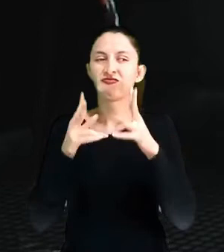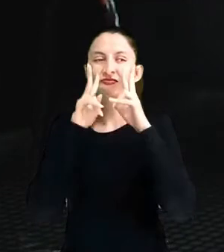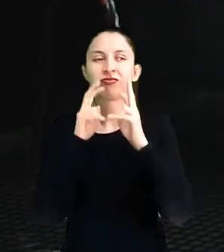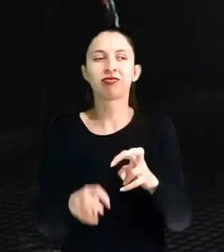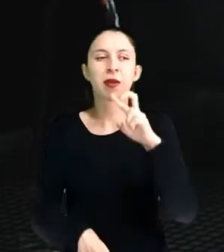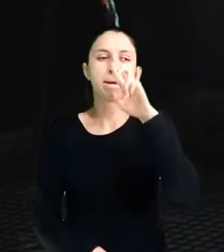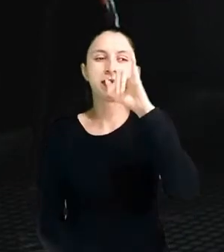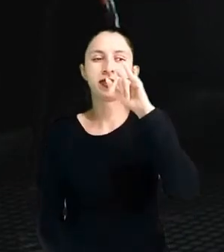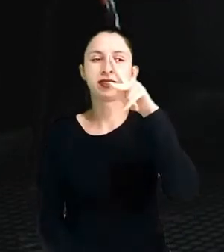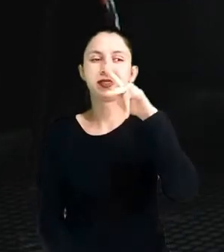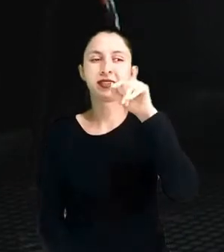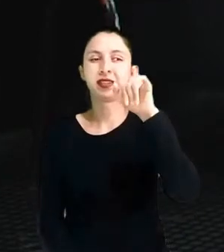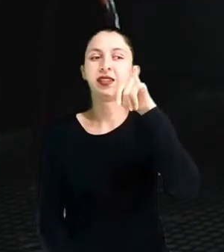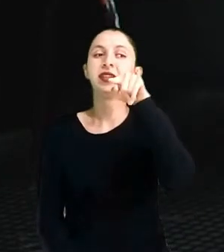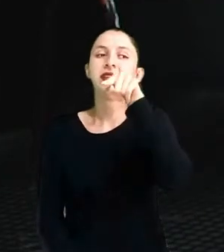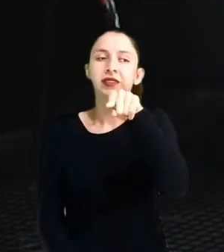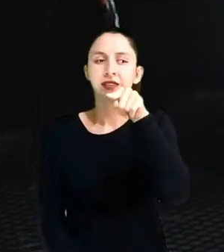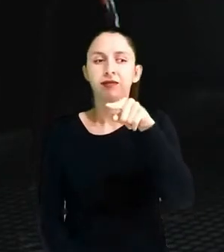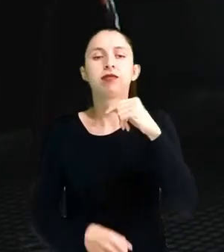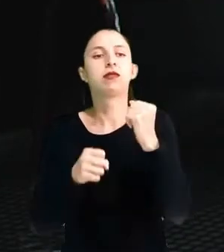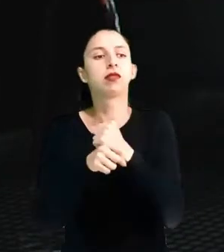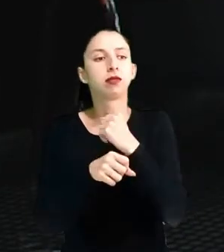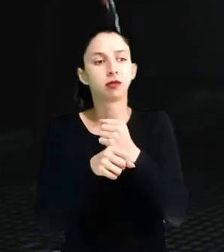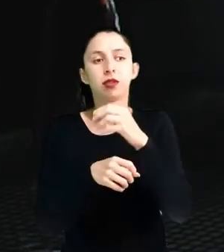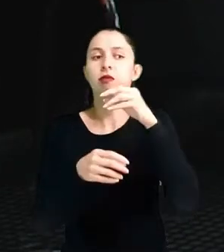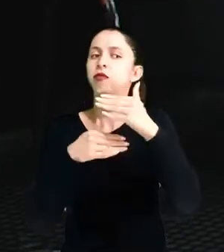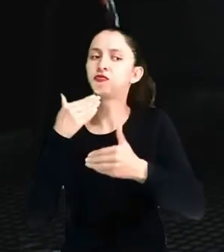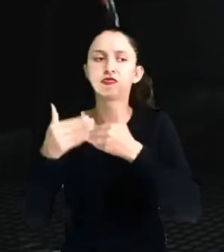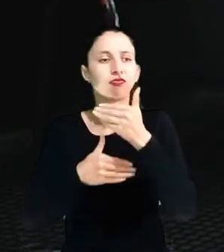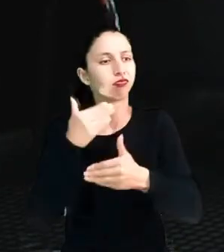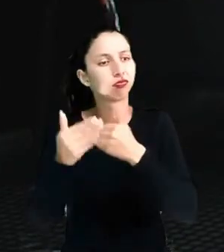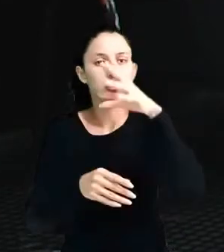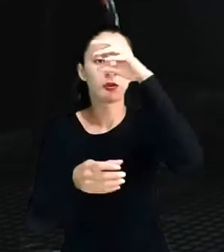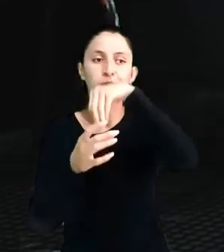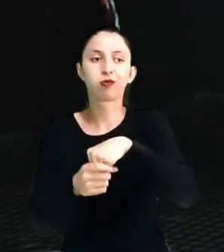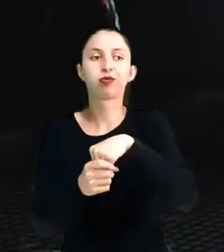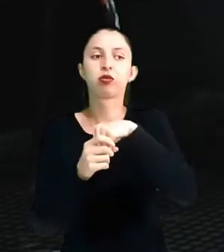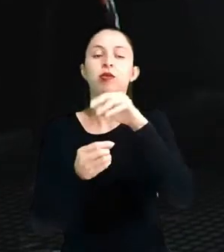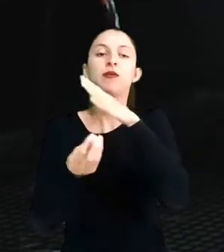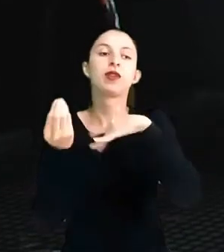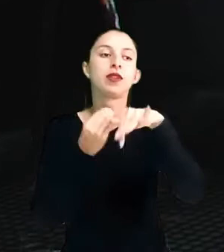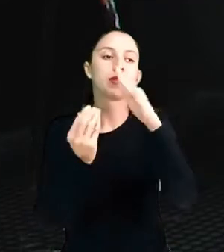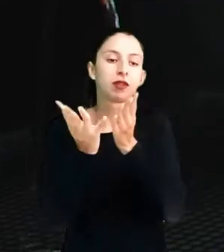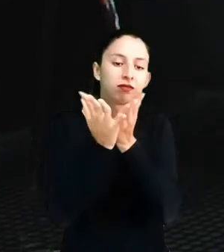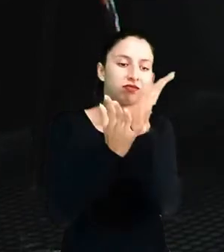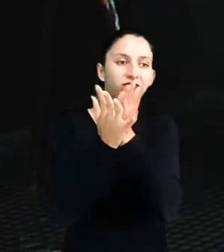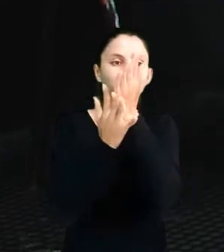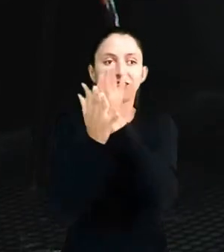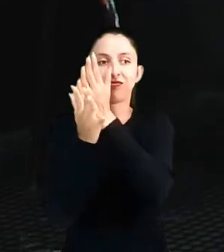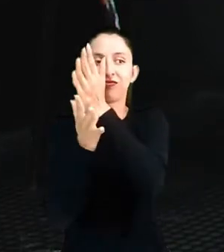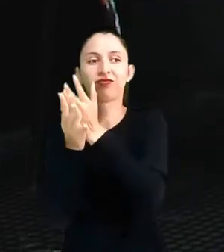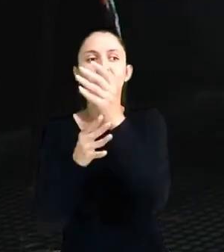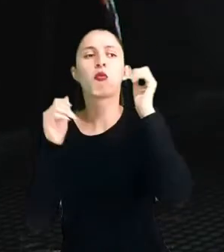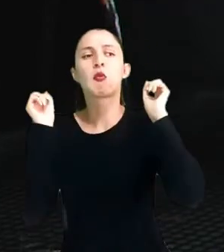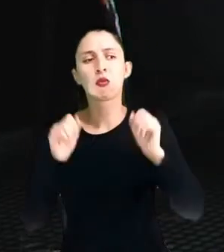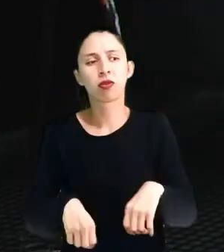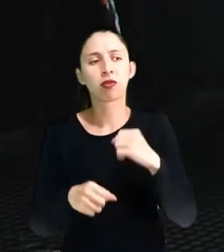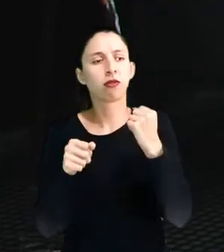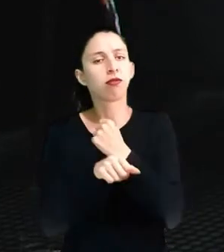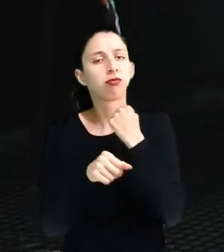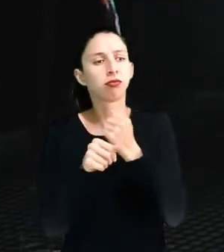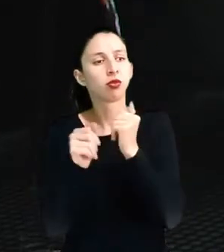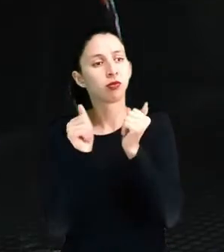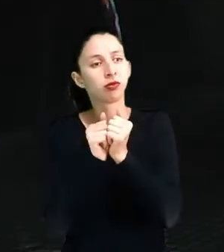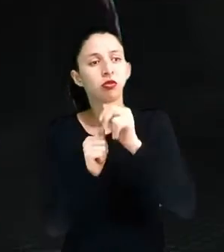grupo de investigación PIFIL es un grupo que trabaja también con todos estos procesos en sus distintas líneas de investigación, y nos gustaría,